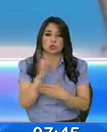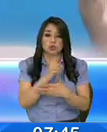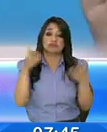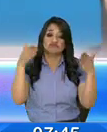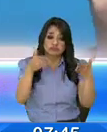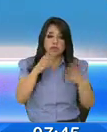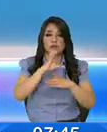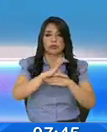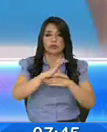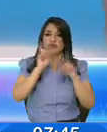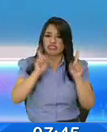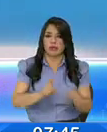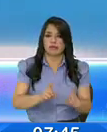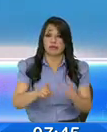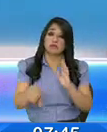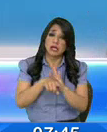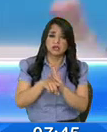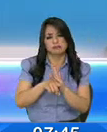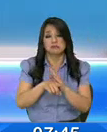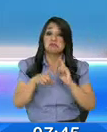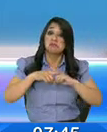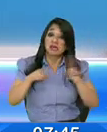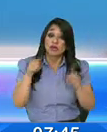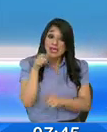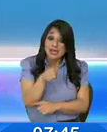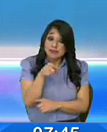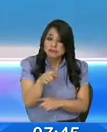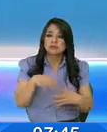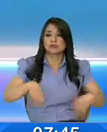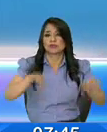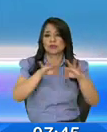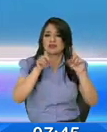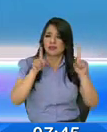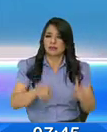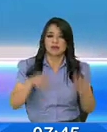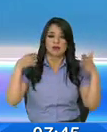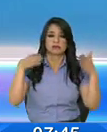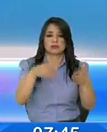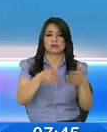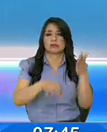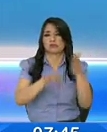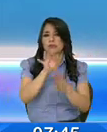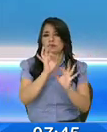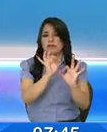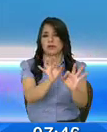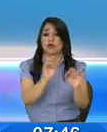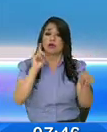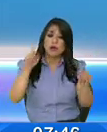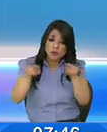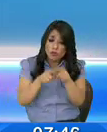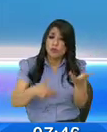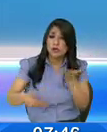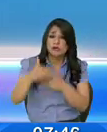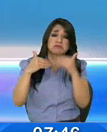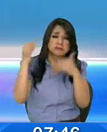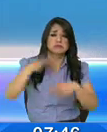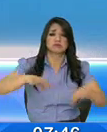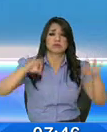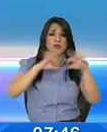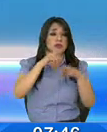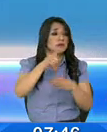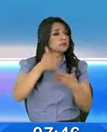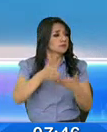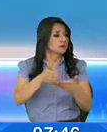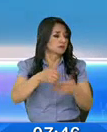eventualmente sean negativos pero a esos intereses hay que anteponer los intereses del país y